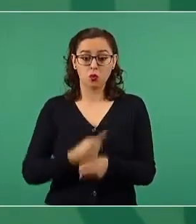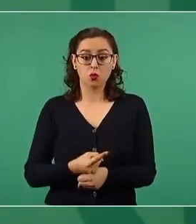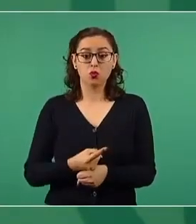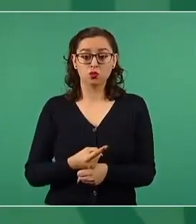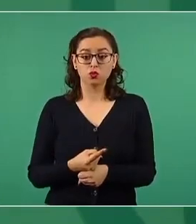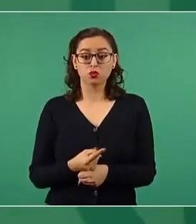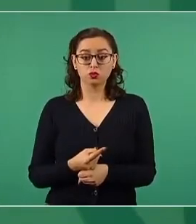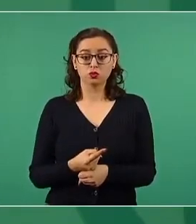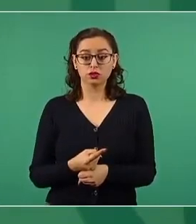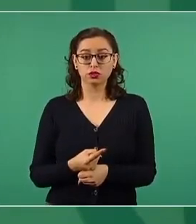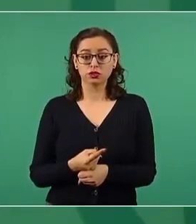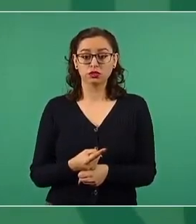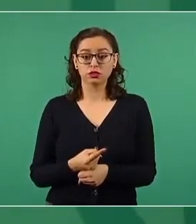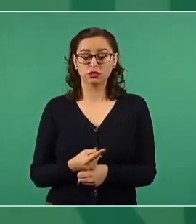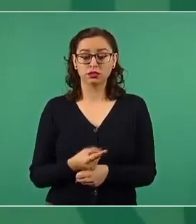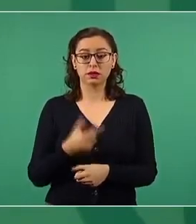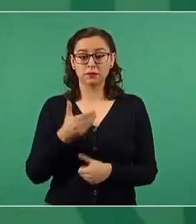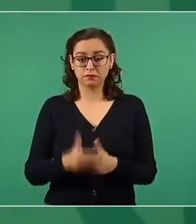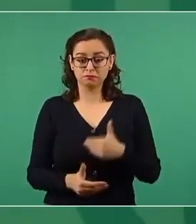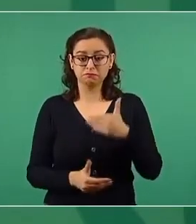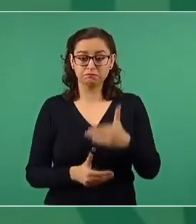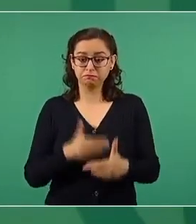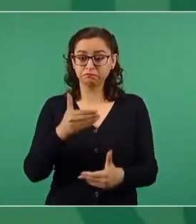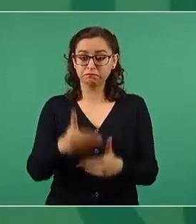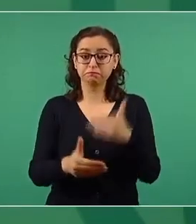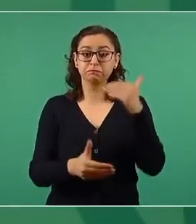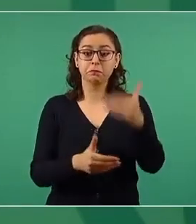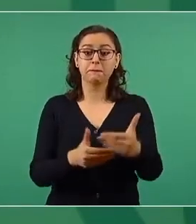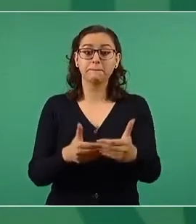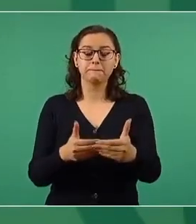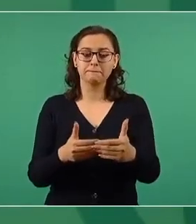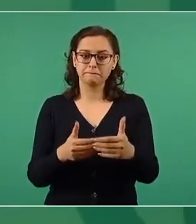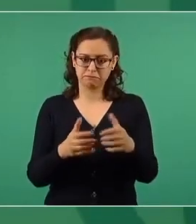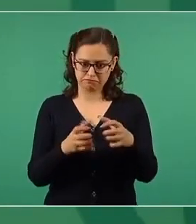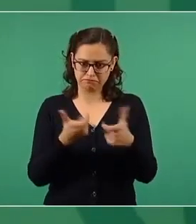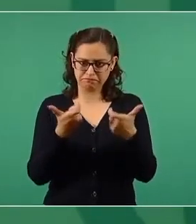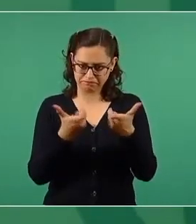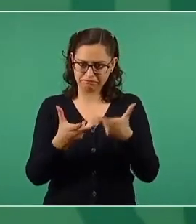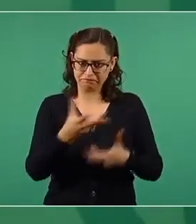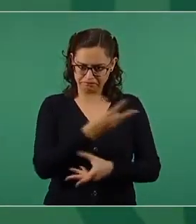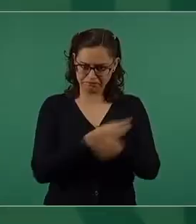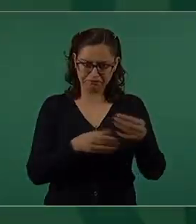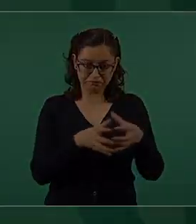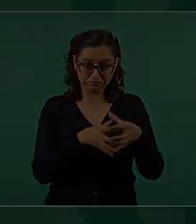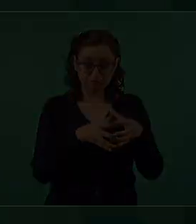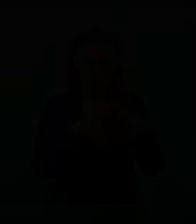de progreso con justicia, de que haya bienestar.